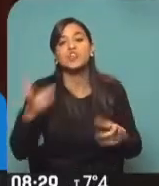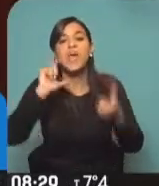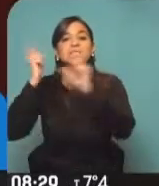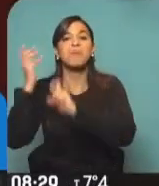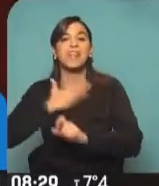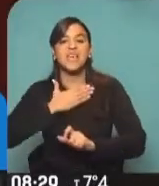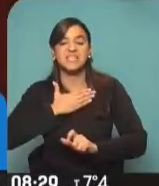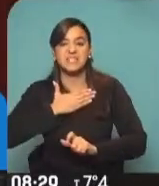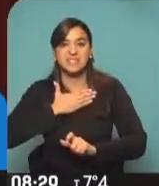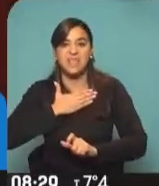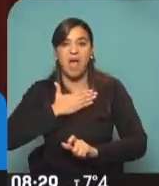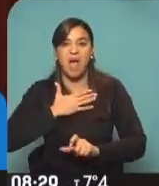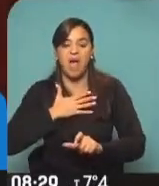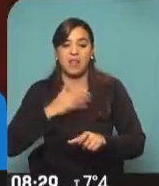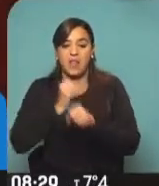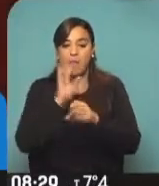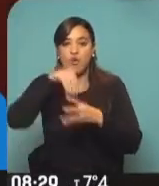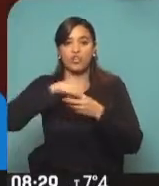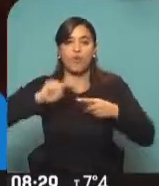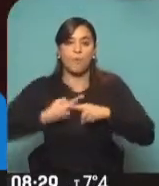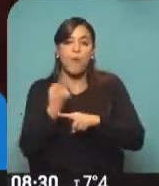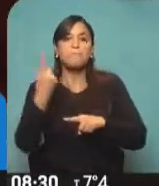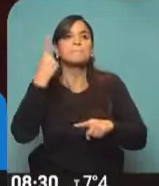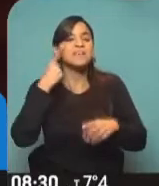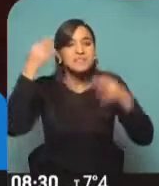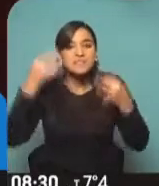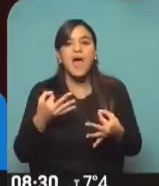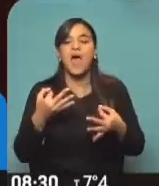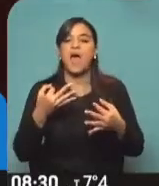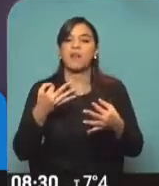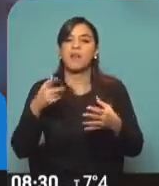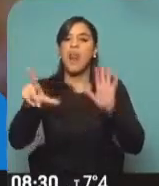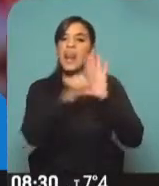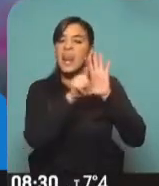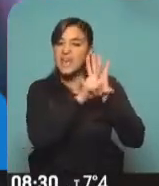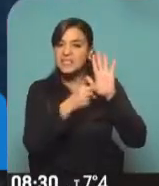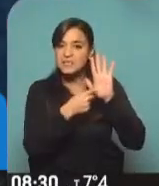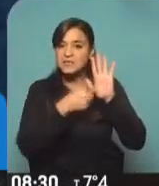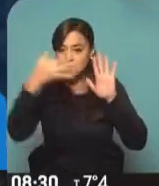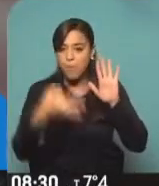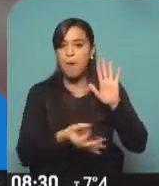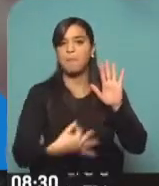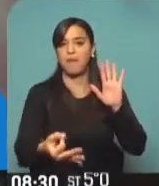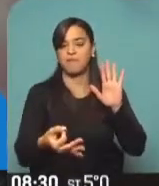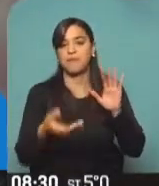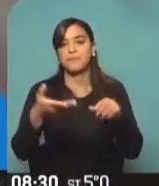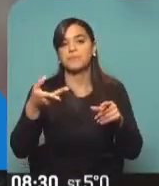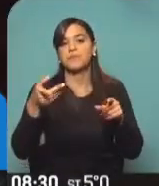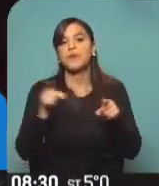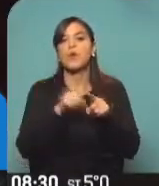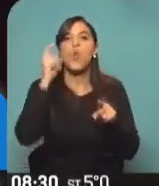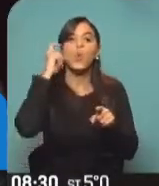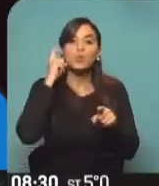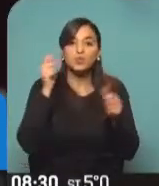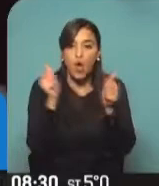en la gestión permite y consensuar y construir leyes que sean aplicables y sobre todo en la fórmula con martín lousteau